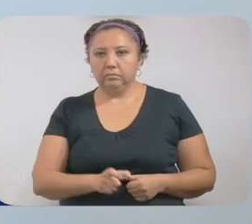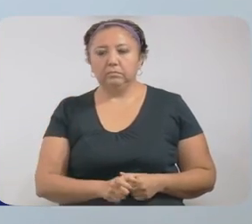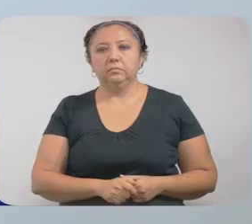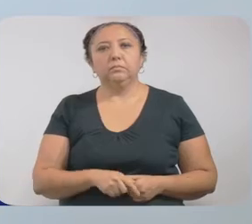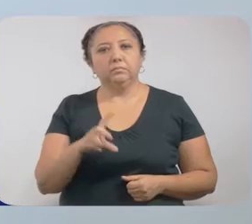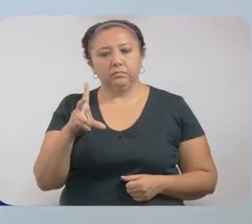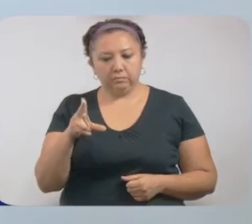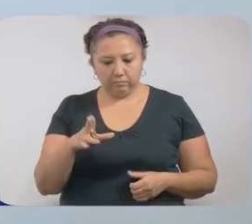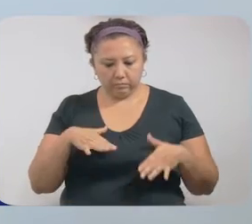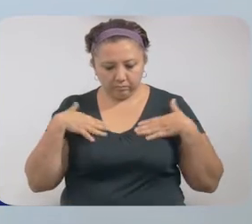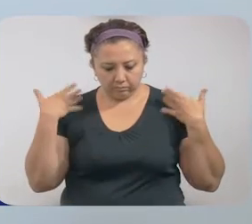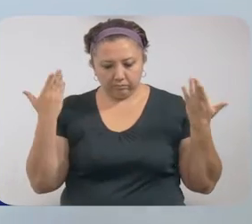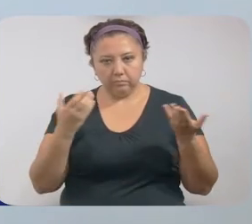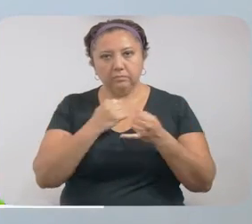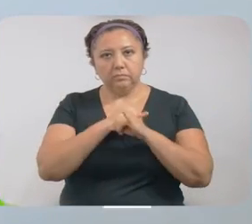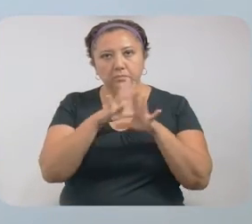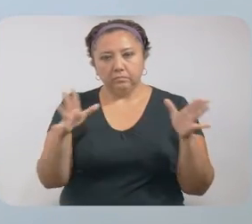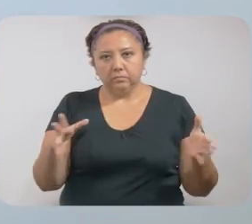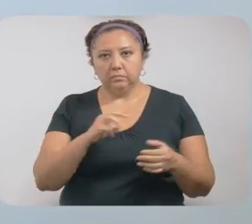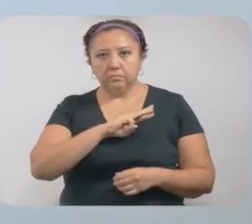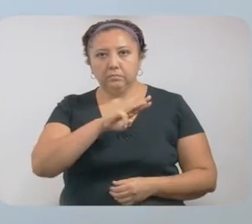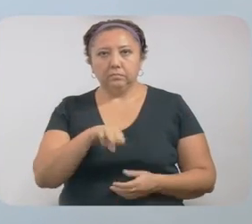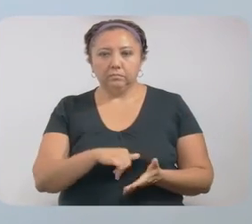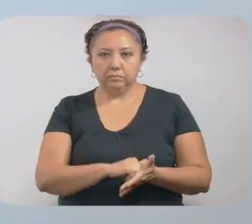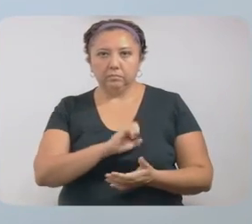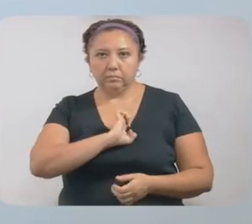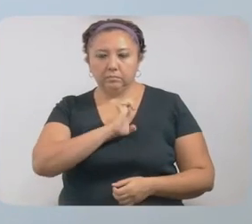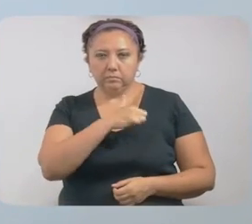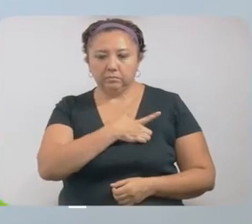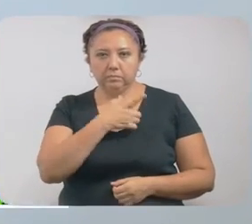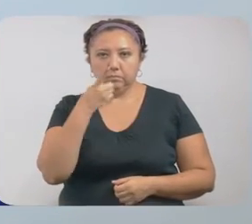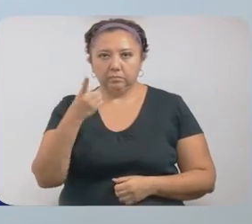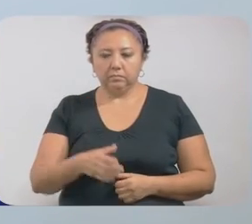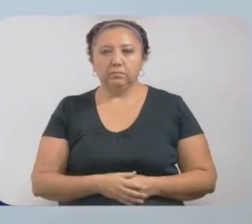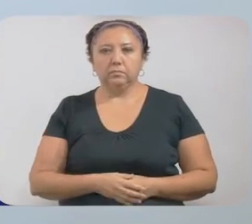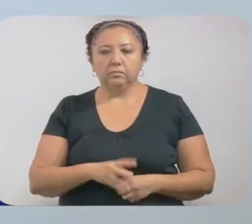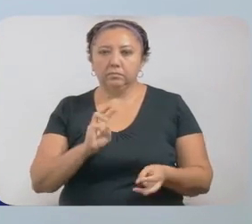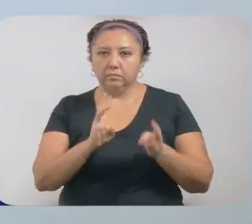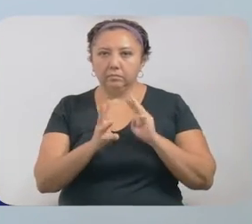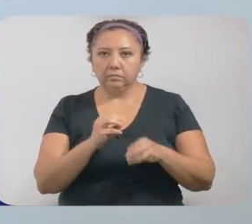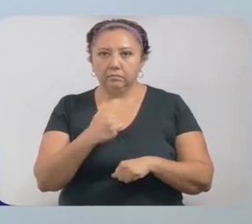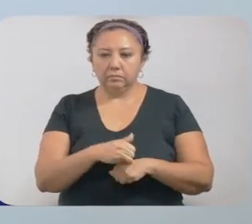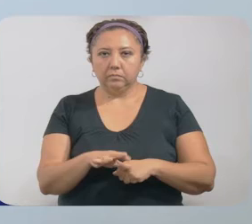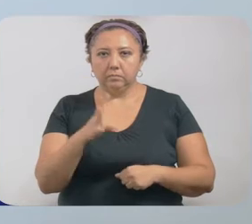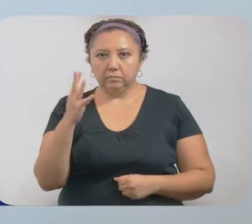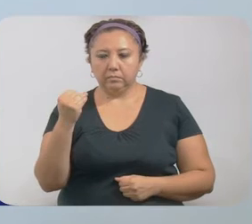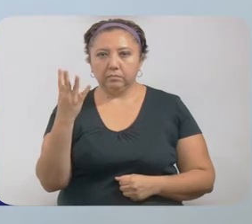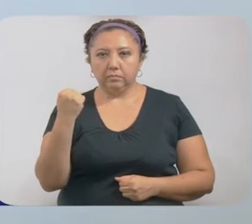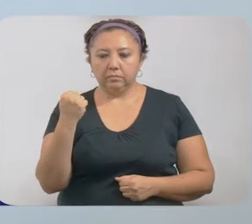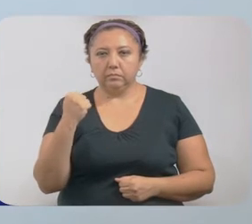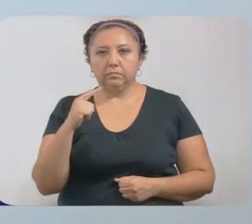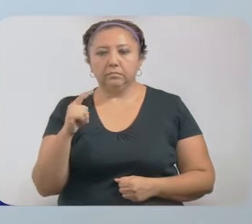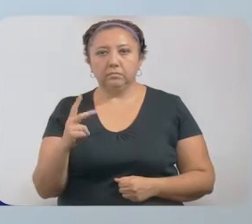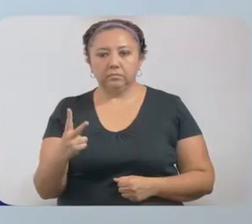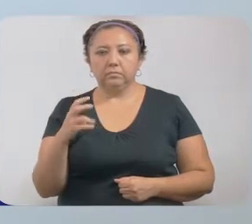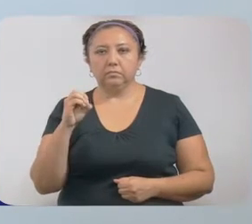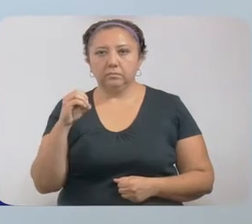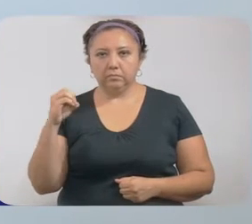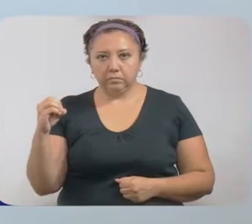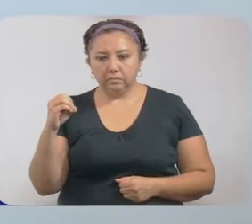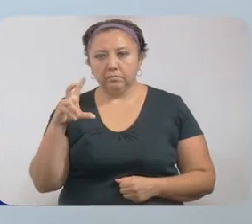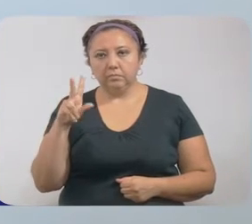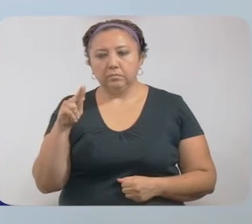.mx también ofrece información en maya y en español. El chat de WhatsApp en el número 9992